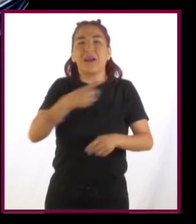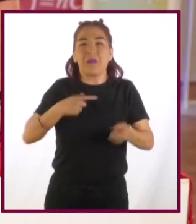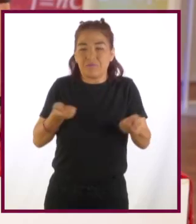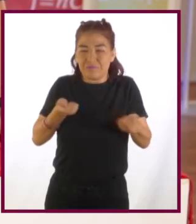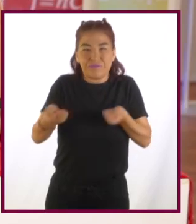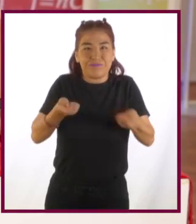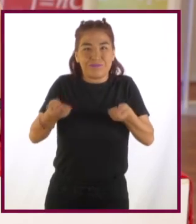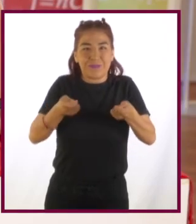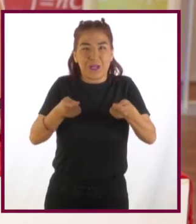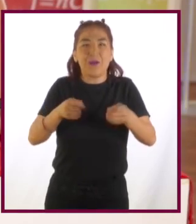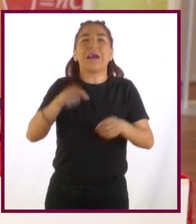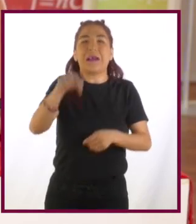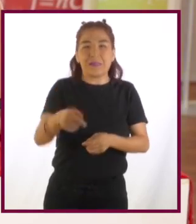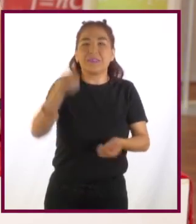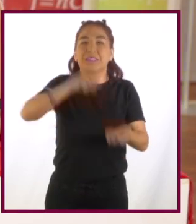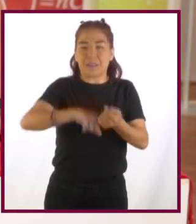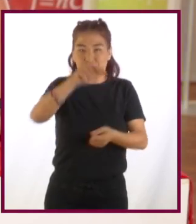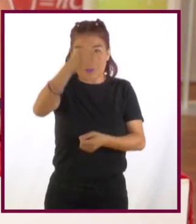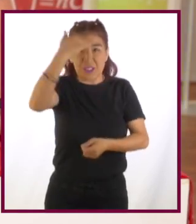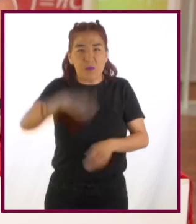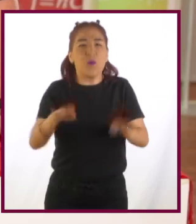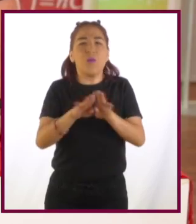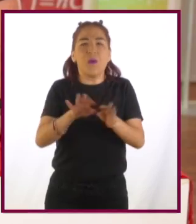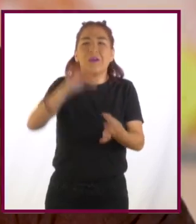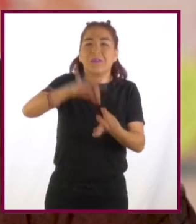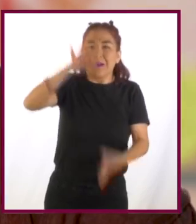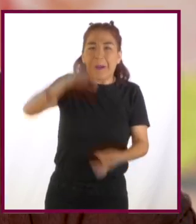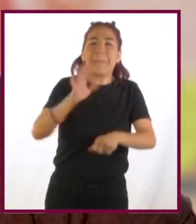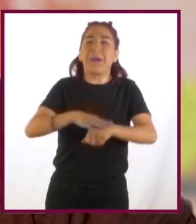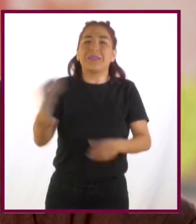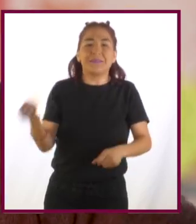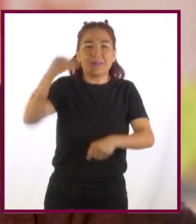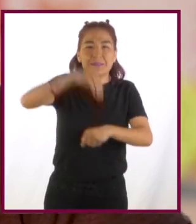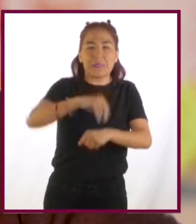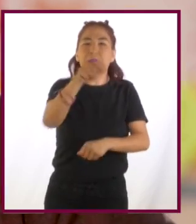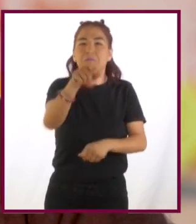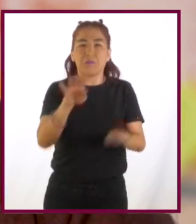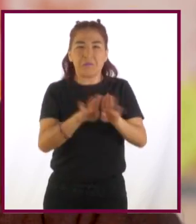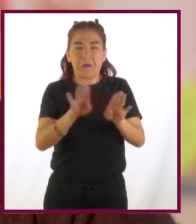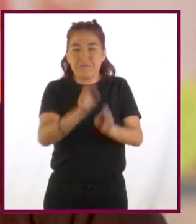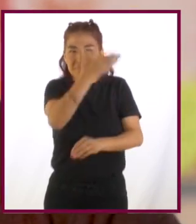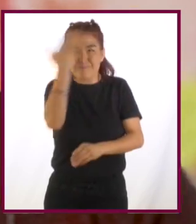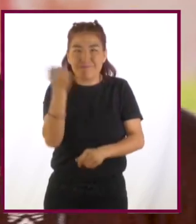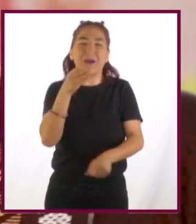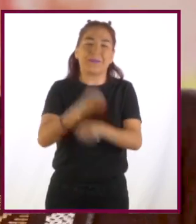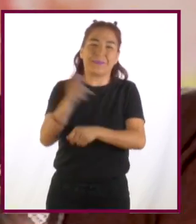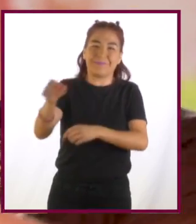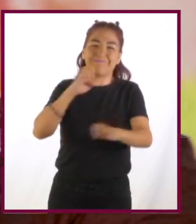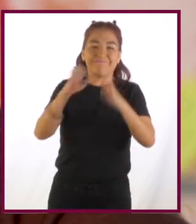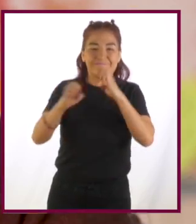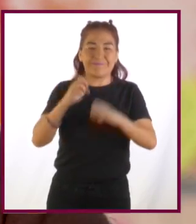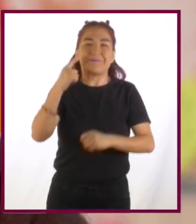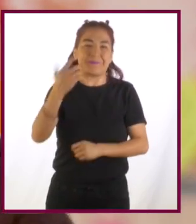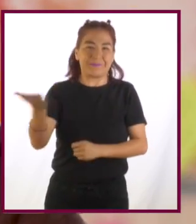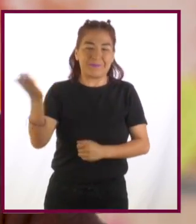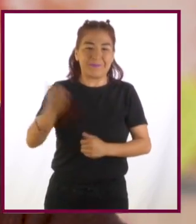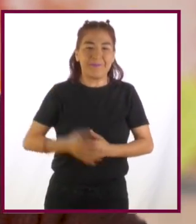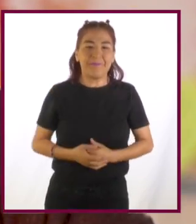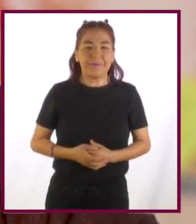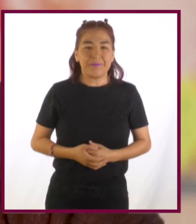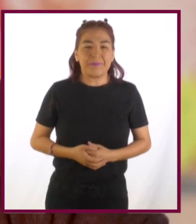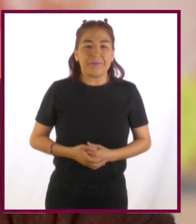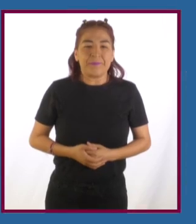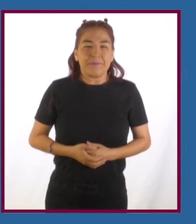estructura. Ahora, para saber más de elasticidad, sus límites y algunas aplicaciones inesperadas, vamos con nuestro entrevistado, ¿te